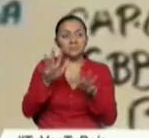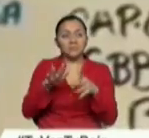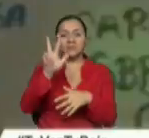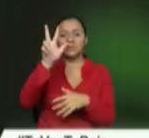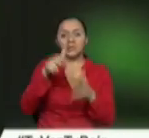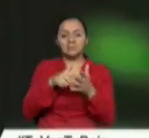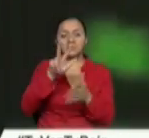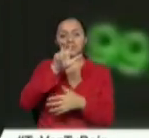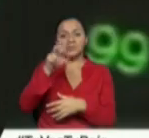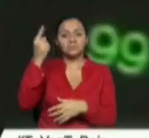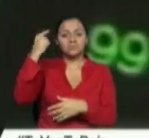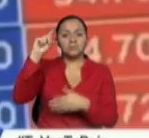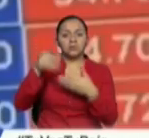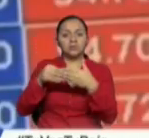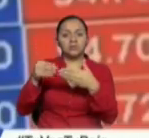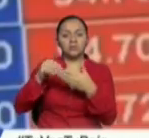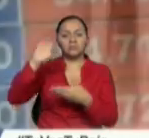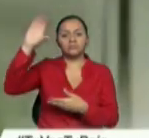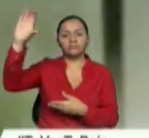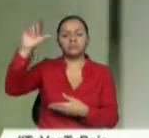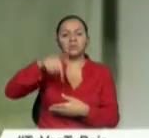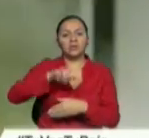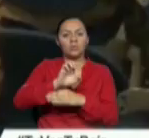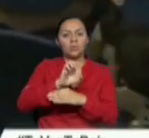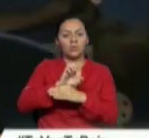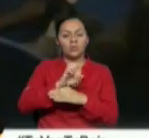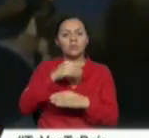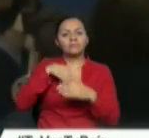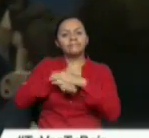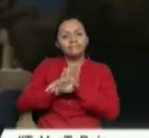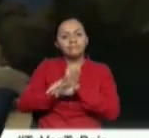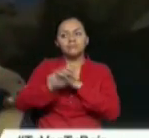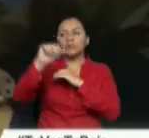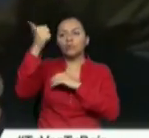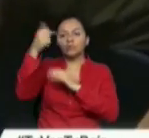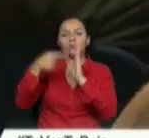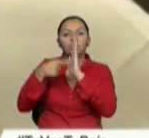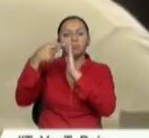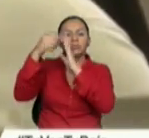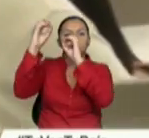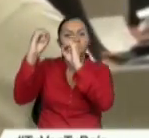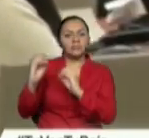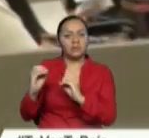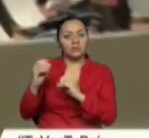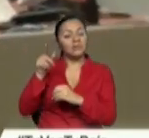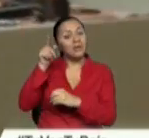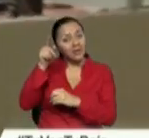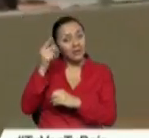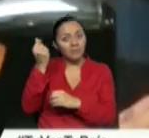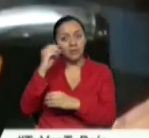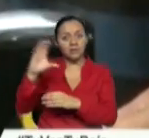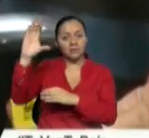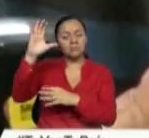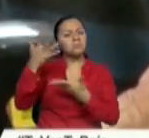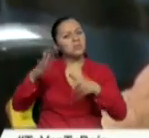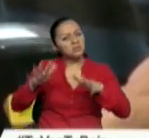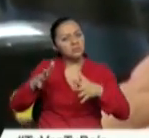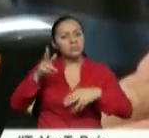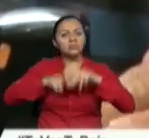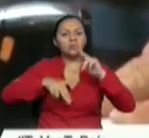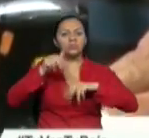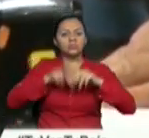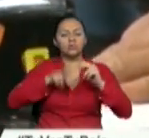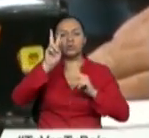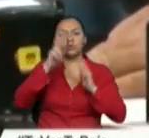3,300 millones de dólares solo de Ecuador guardados en los denominados paraísos fiscales monto que equivale a la construcción